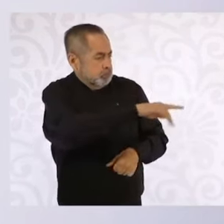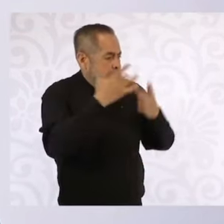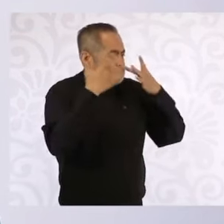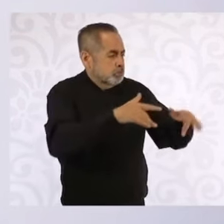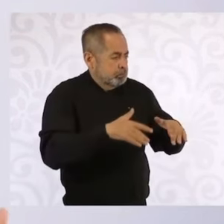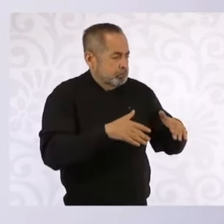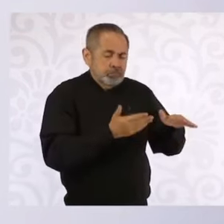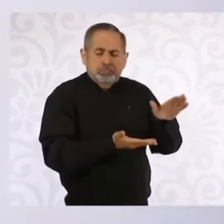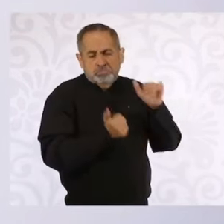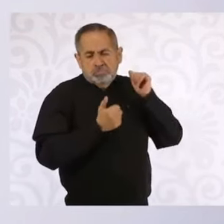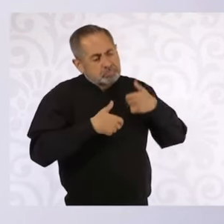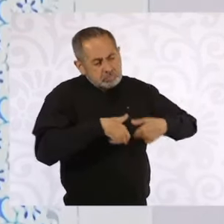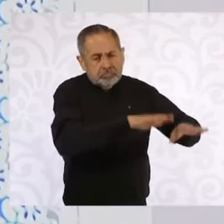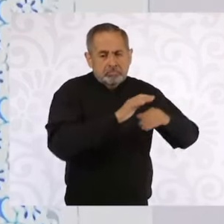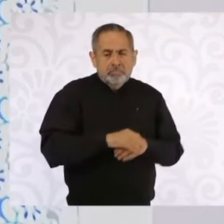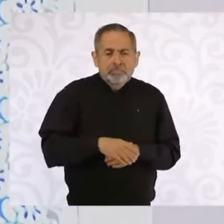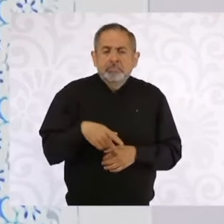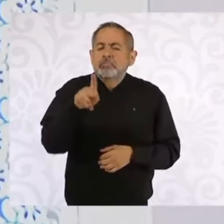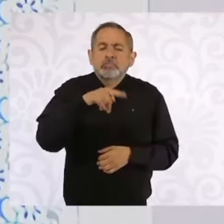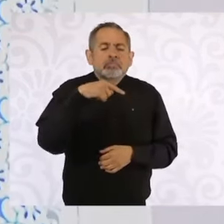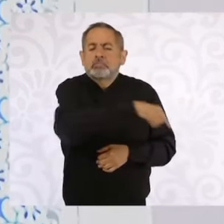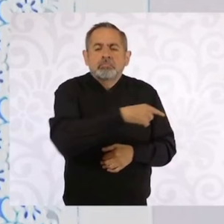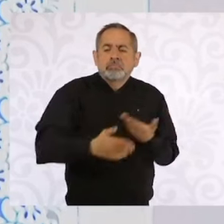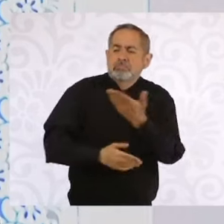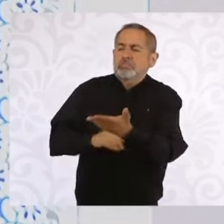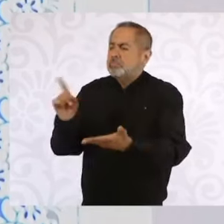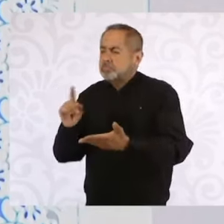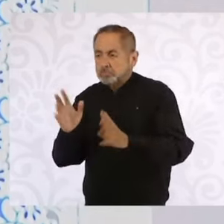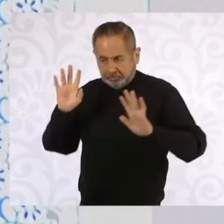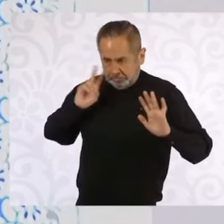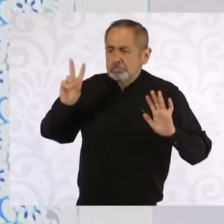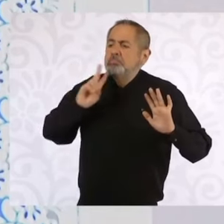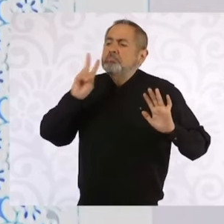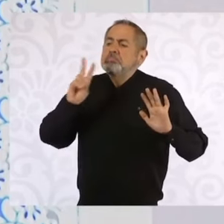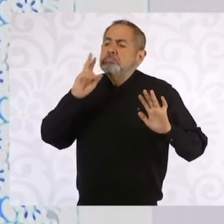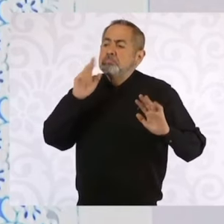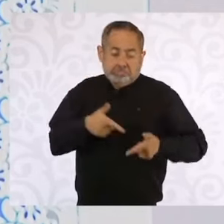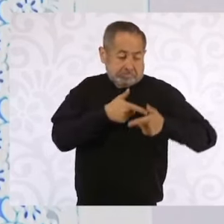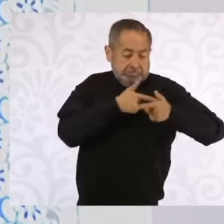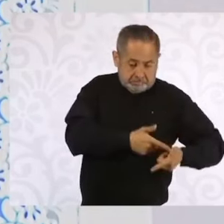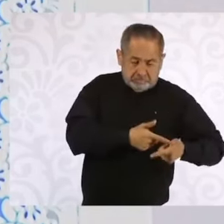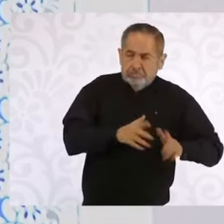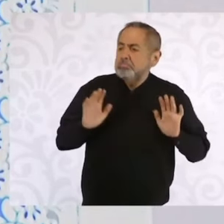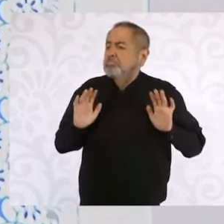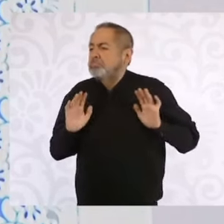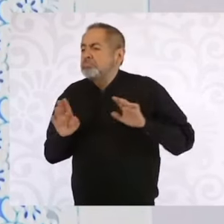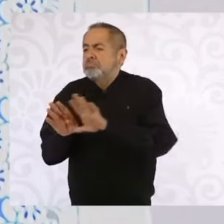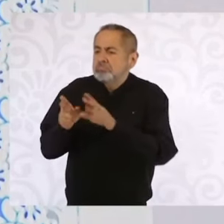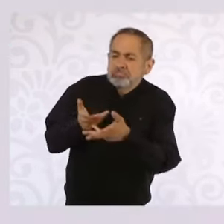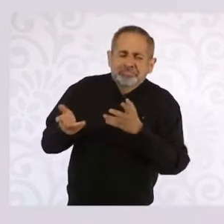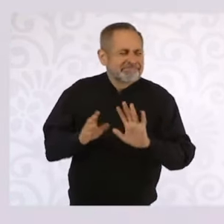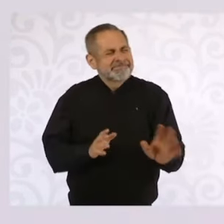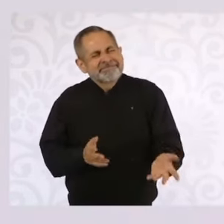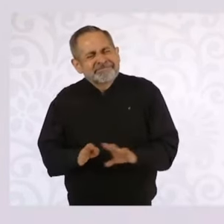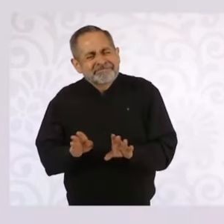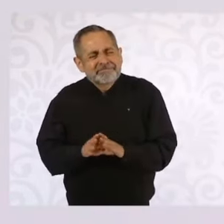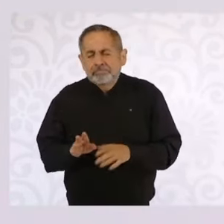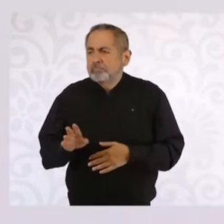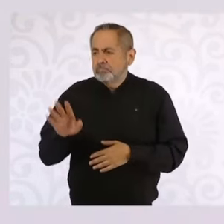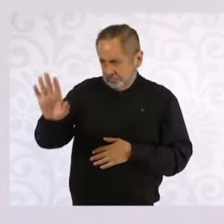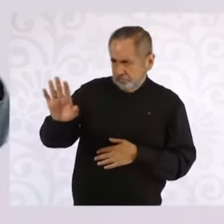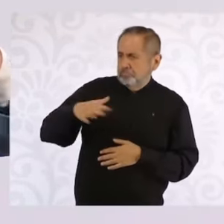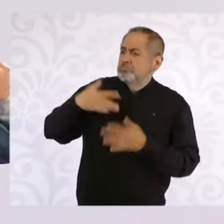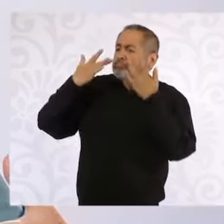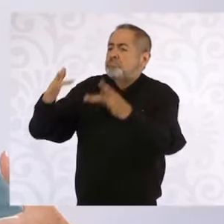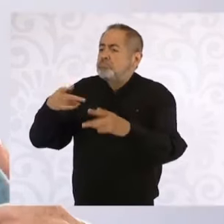es por qué la plantean en este marco. O sea, lo que ellos dicen es, está bien que se elija la Corte y nosotros ponemos las